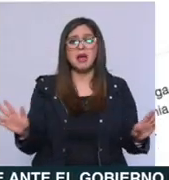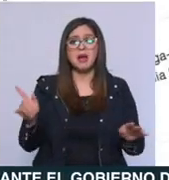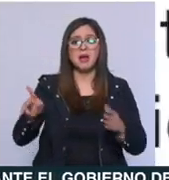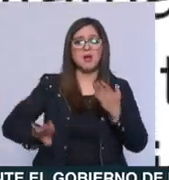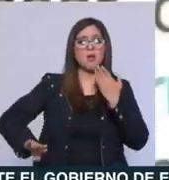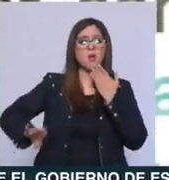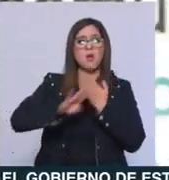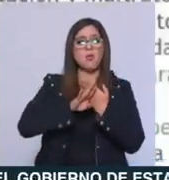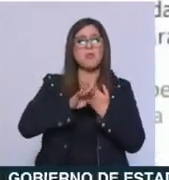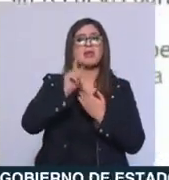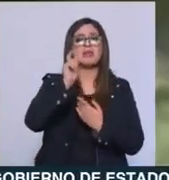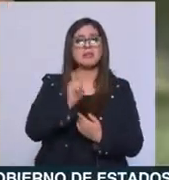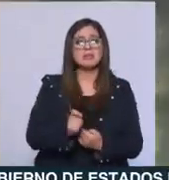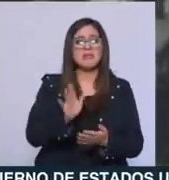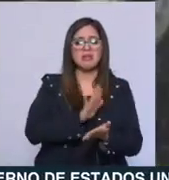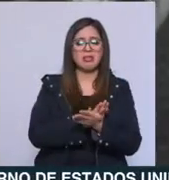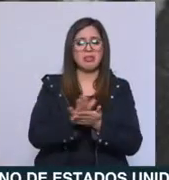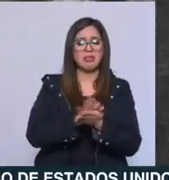polvo.